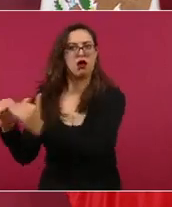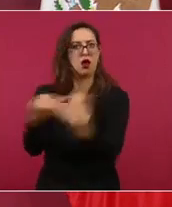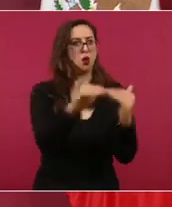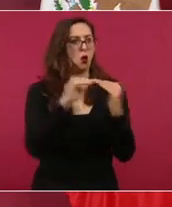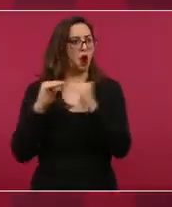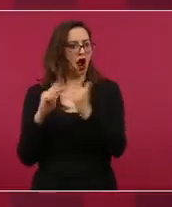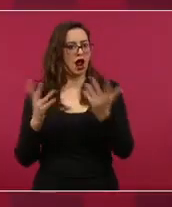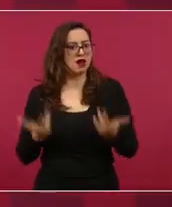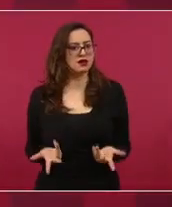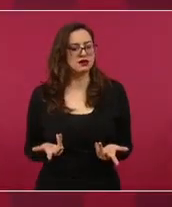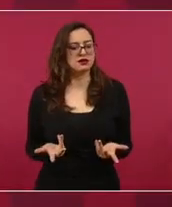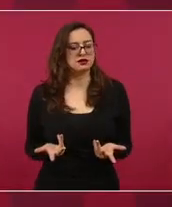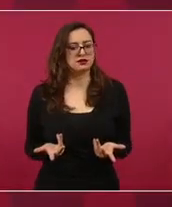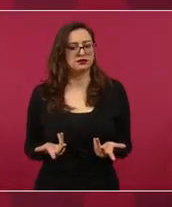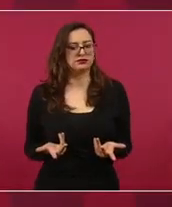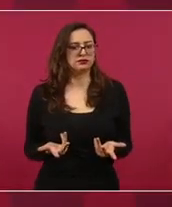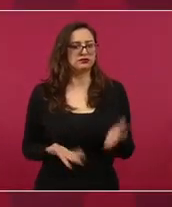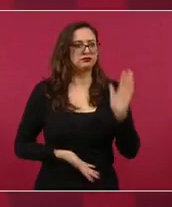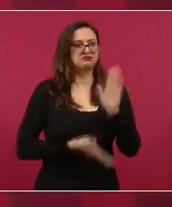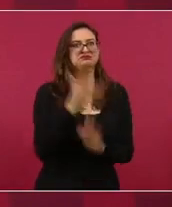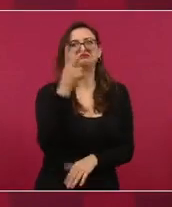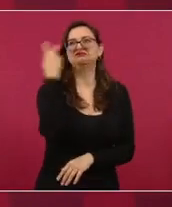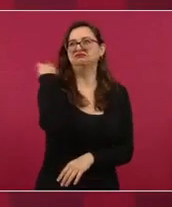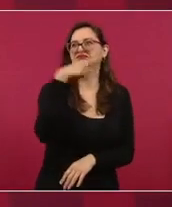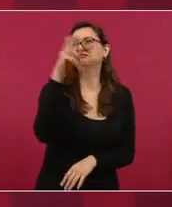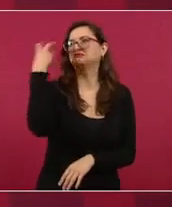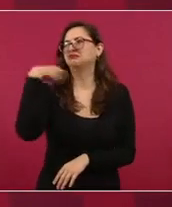que se limitaran los viáticos,